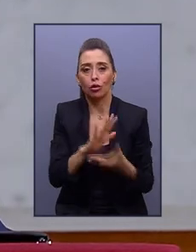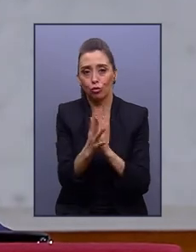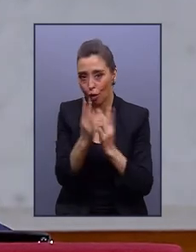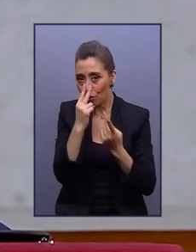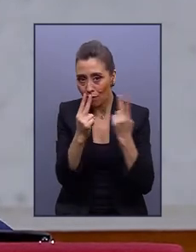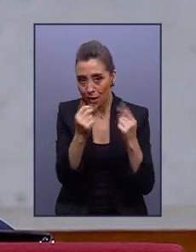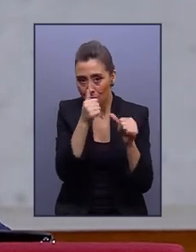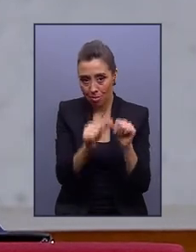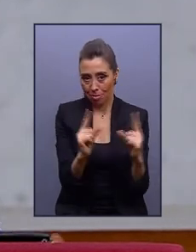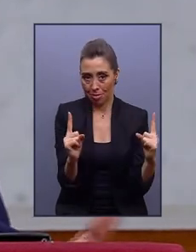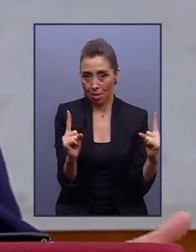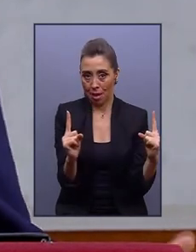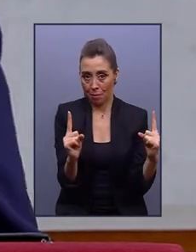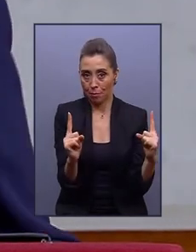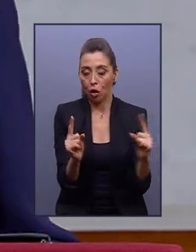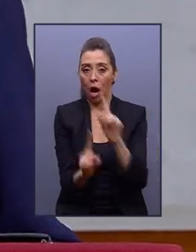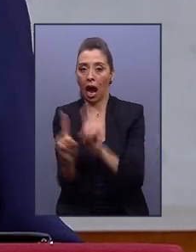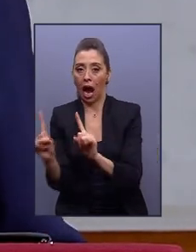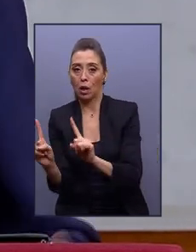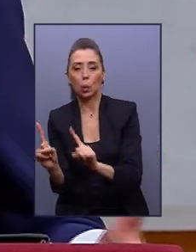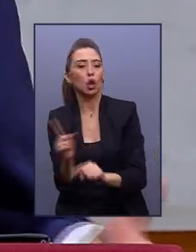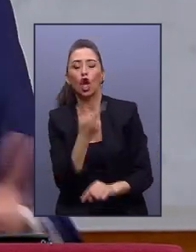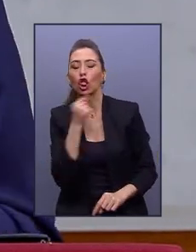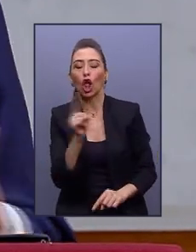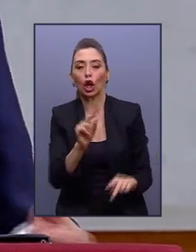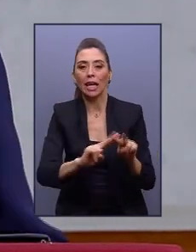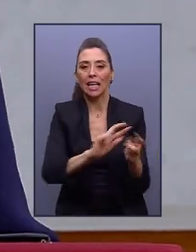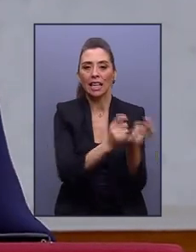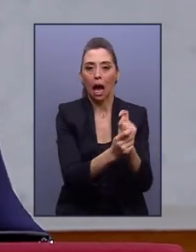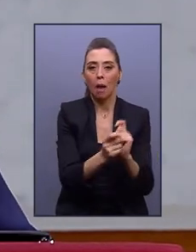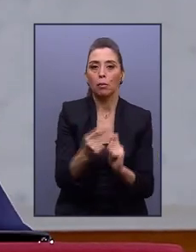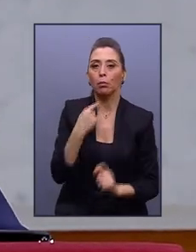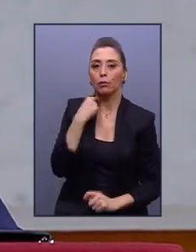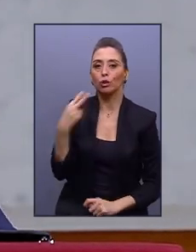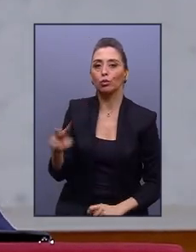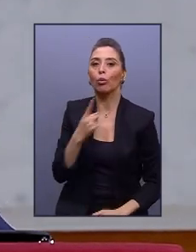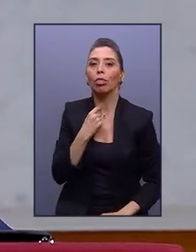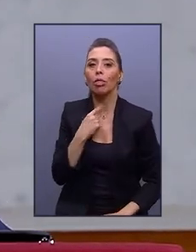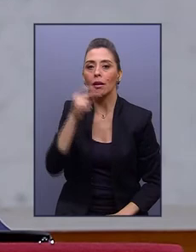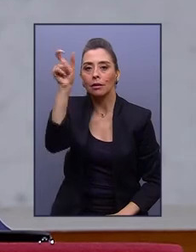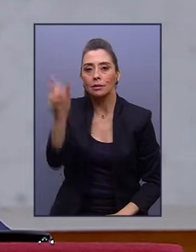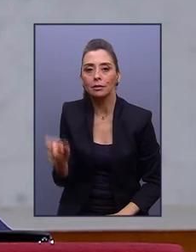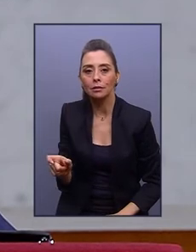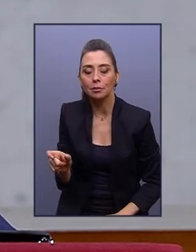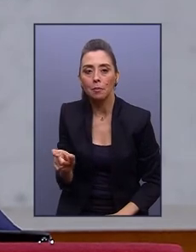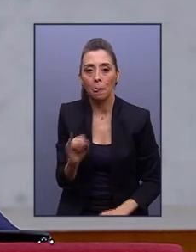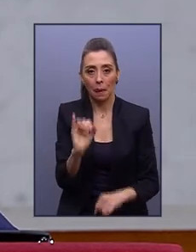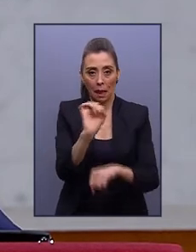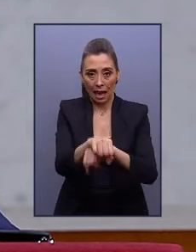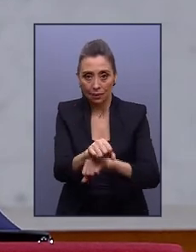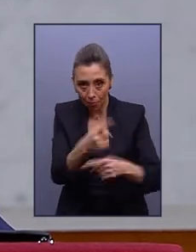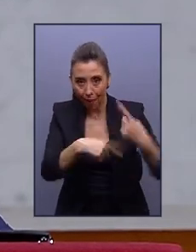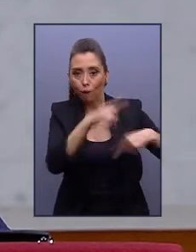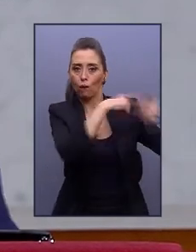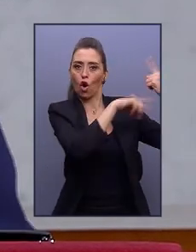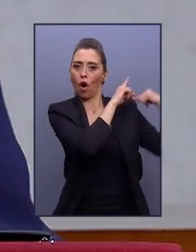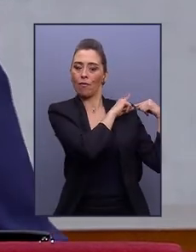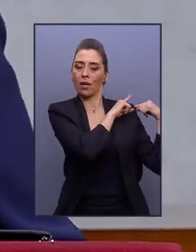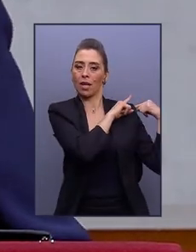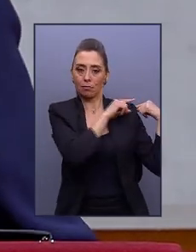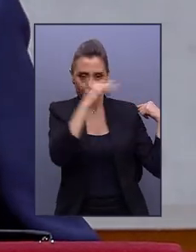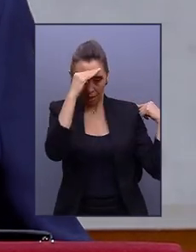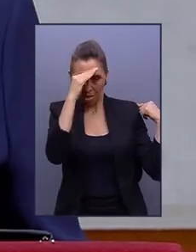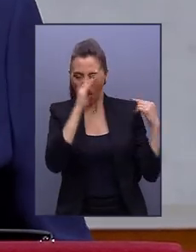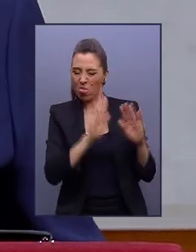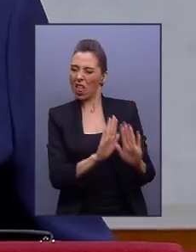conocido en este tiempo la resistencia de algunos a los cambios porque afectan sus intereses particulares. Y si aceptáramos volver atrás, la